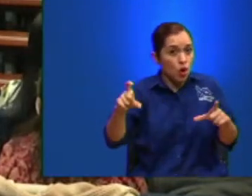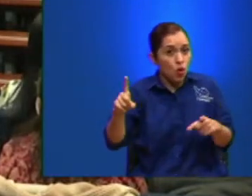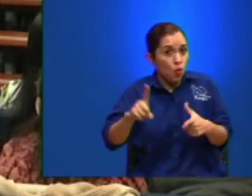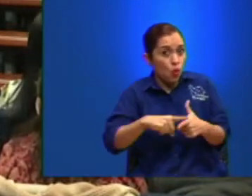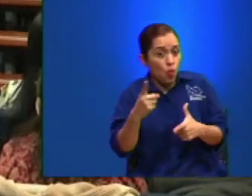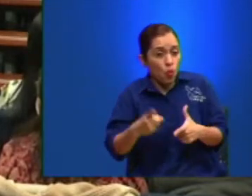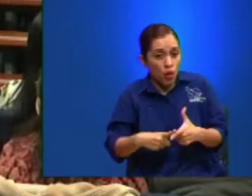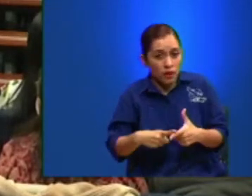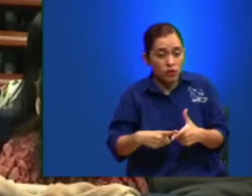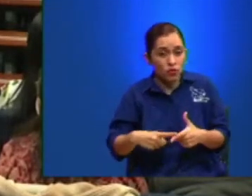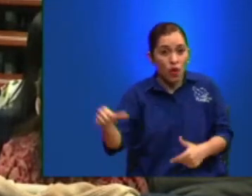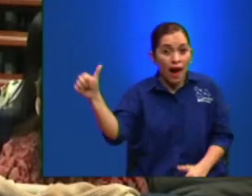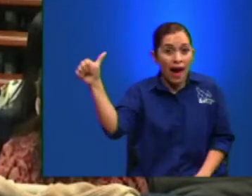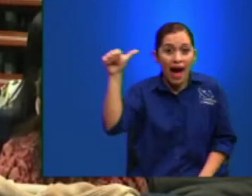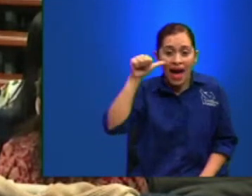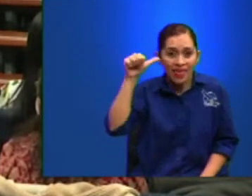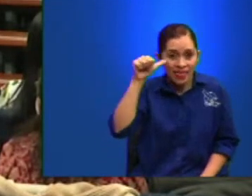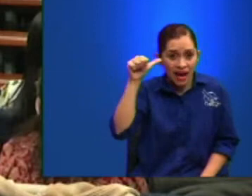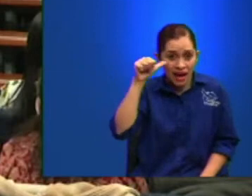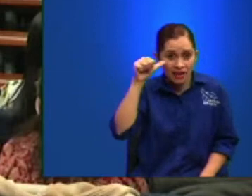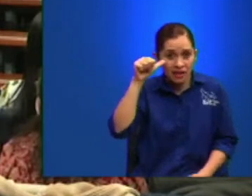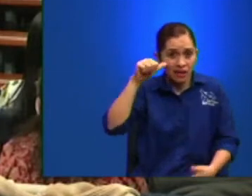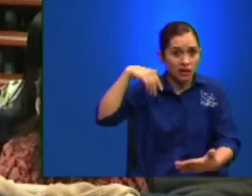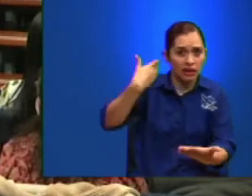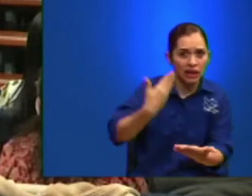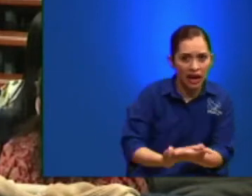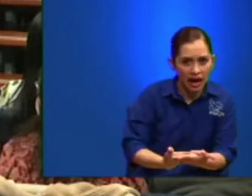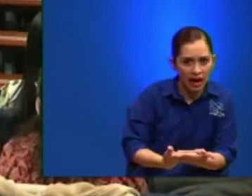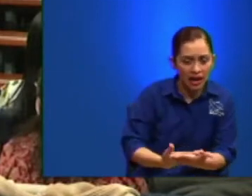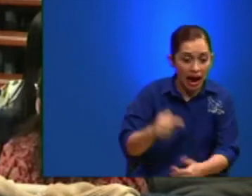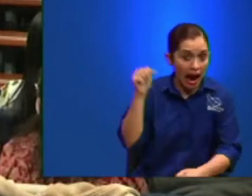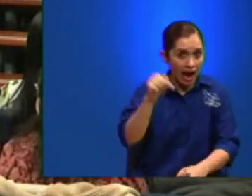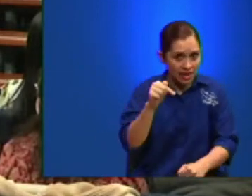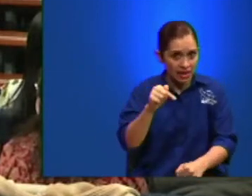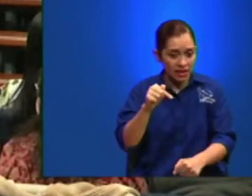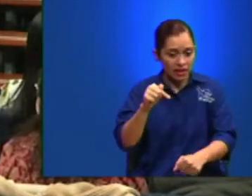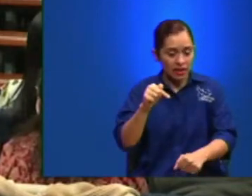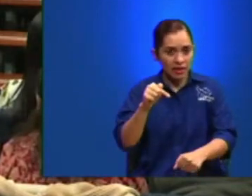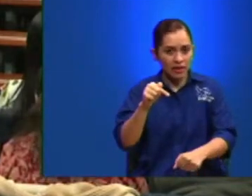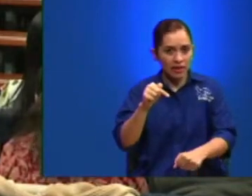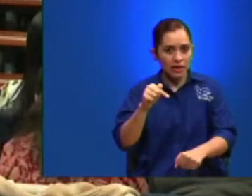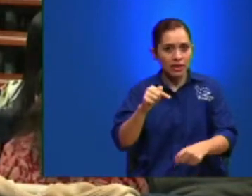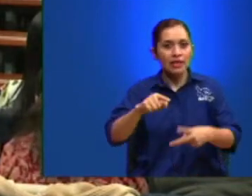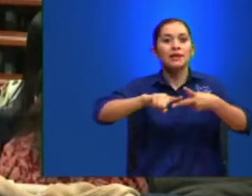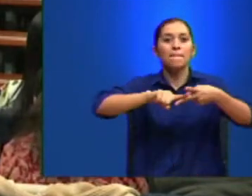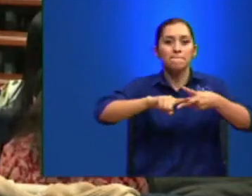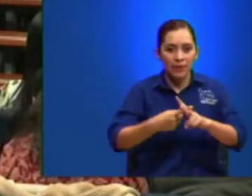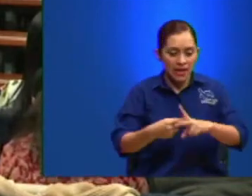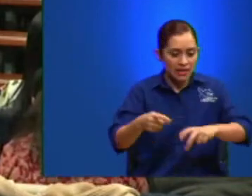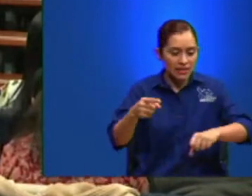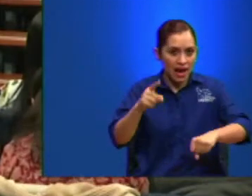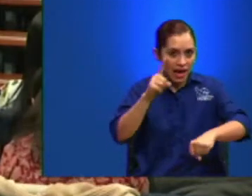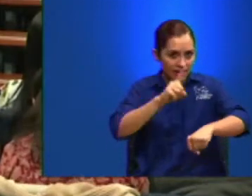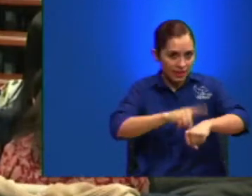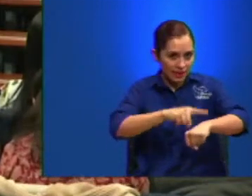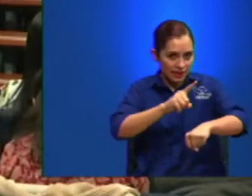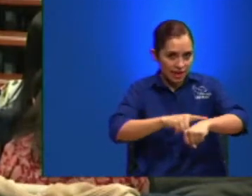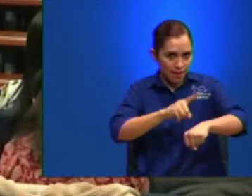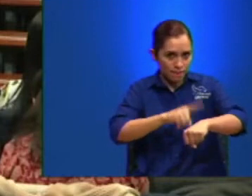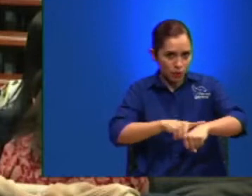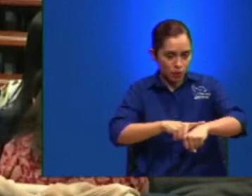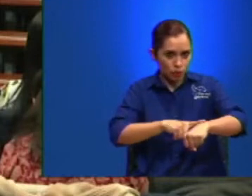cae se empieza a contar el tiempo ahí es donde se empieza a contar el tiempo y